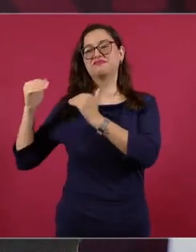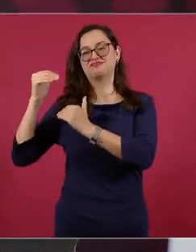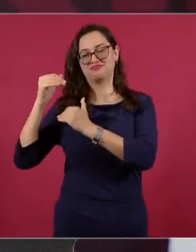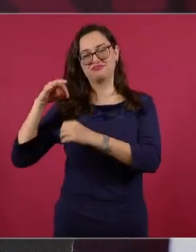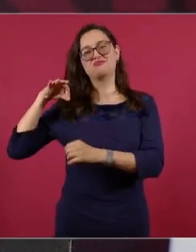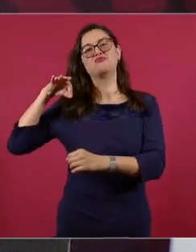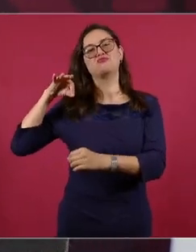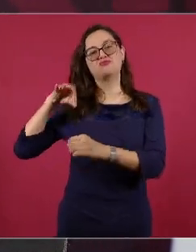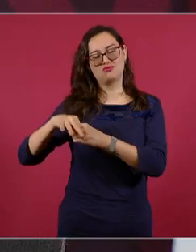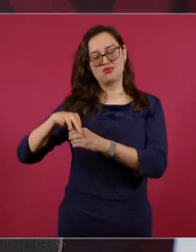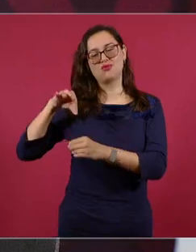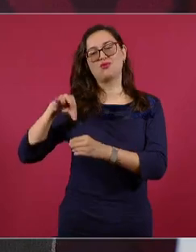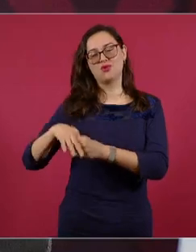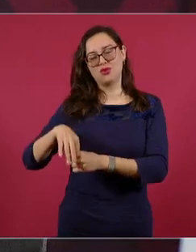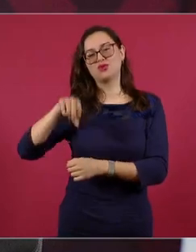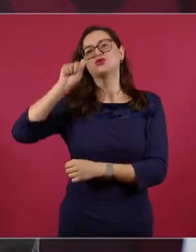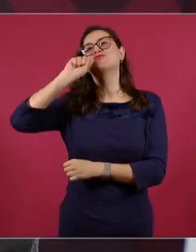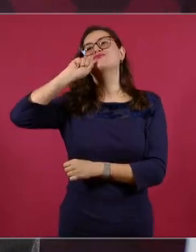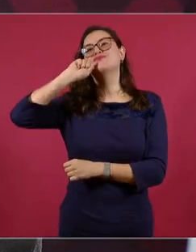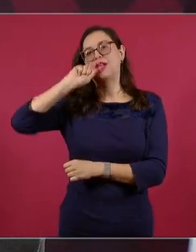se les conocía como,